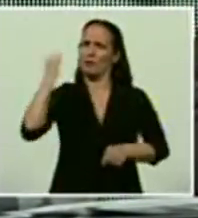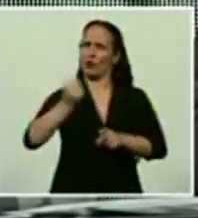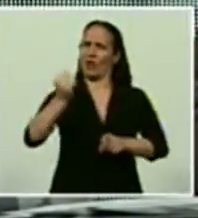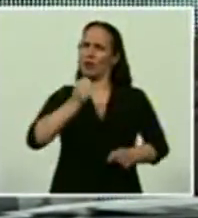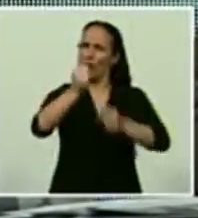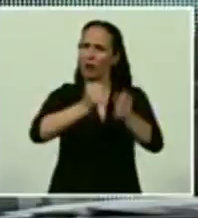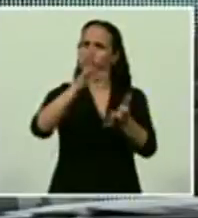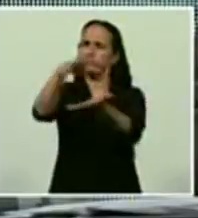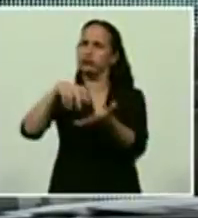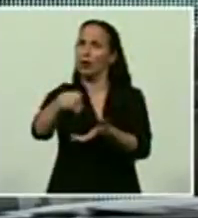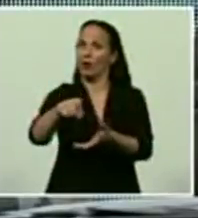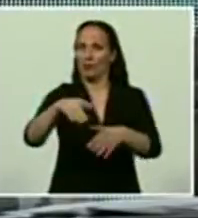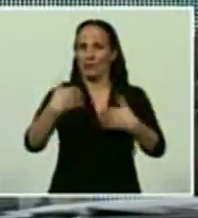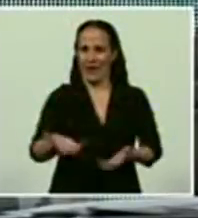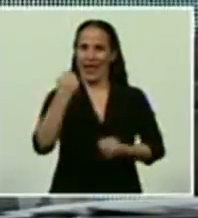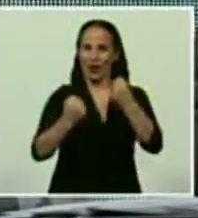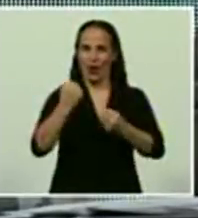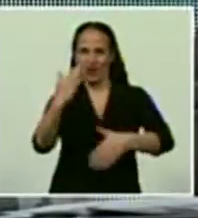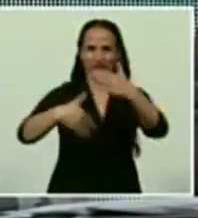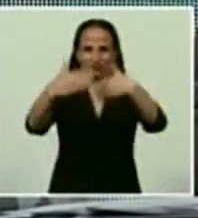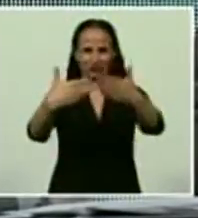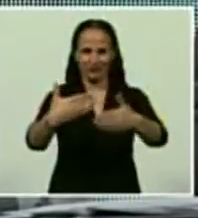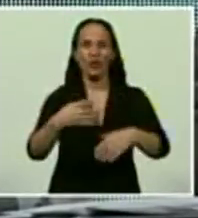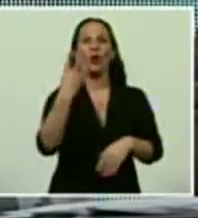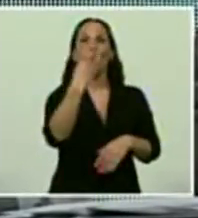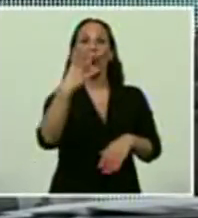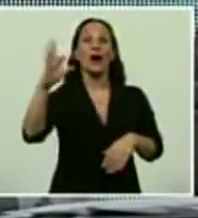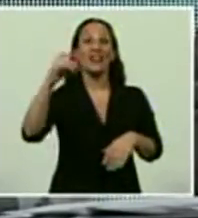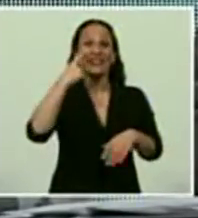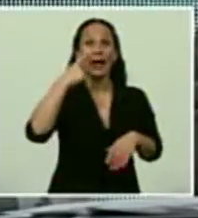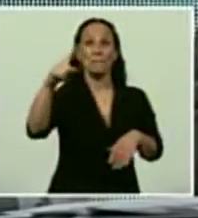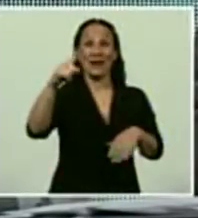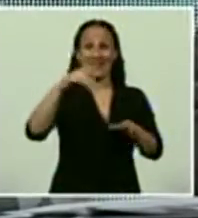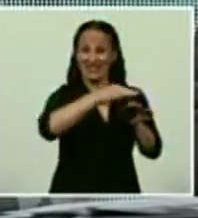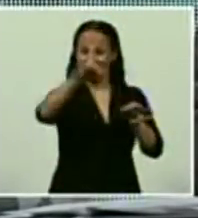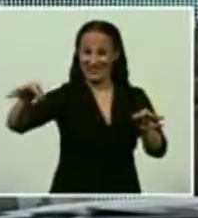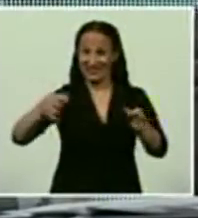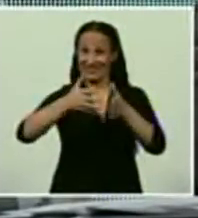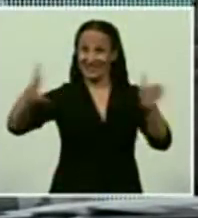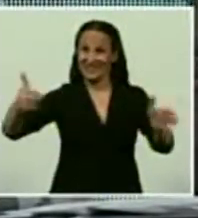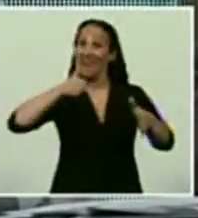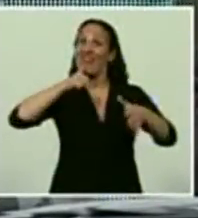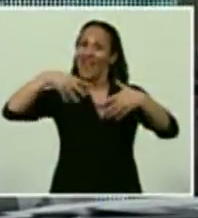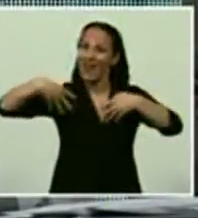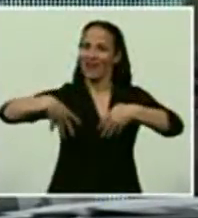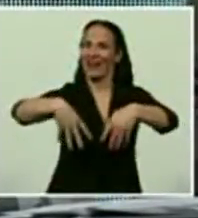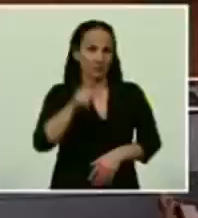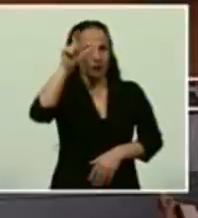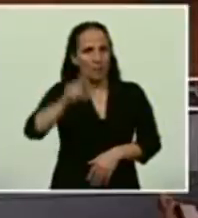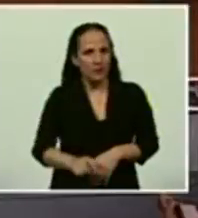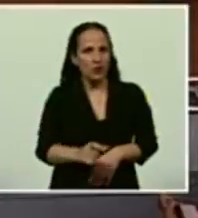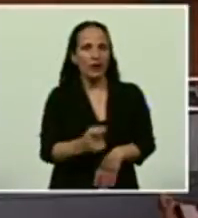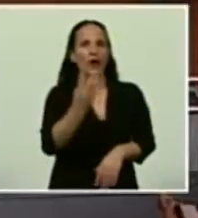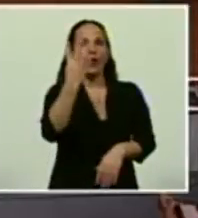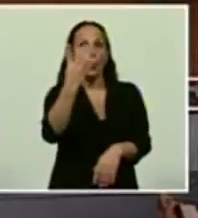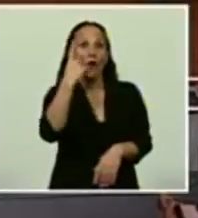gobernador, más de 40.000 hectáreas de riego a partir de este acueducto que vamos a construir.